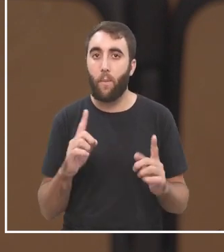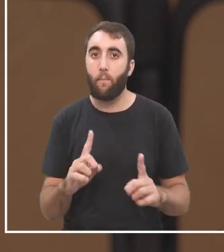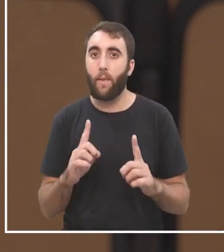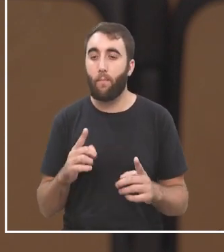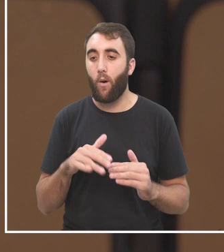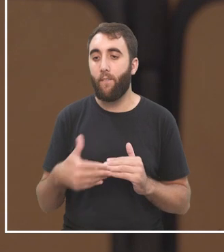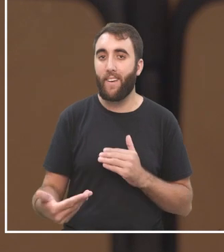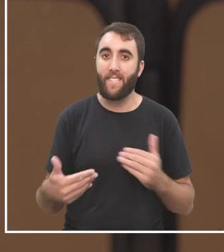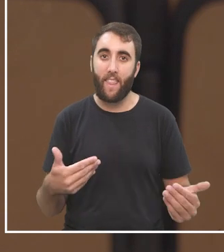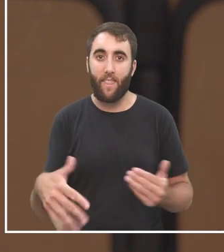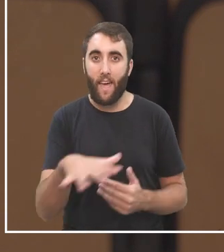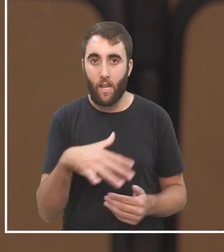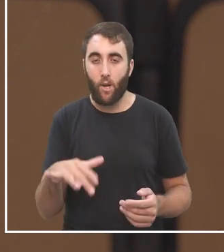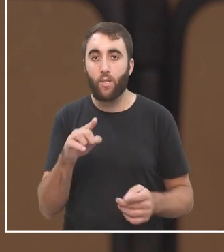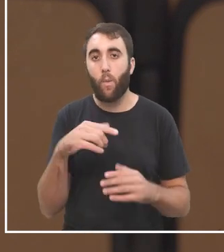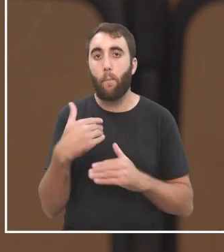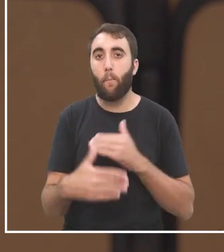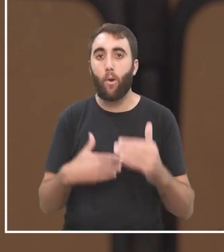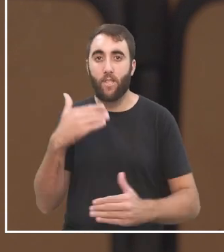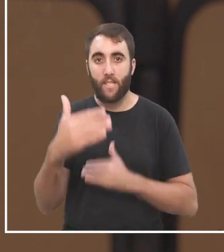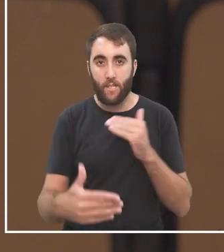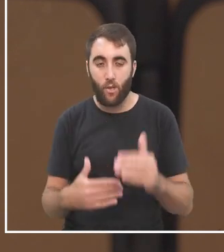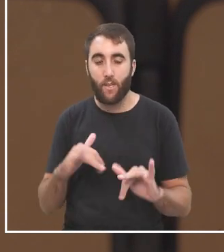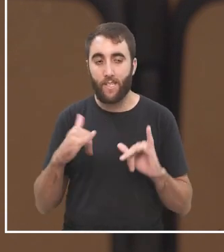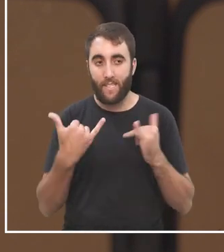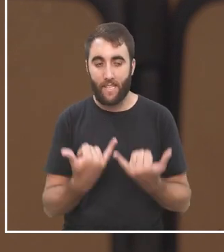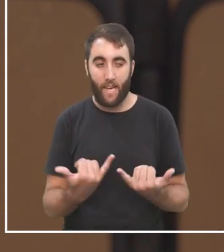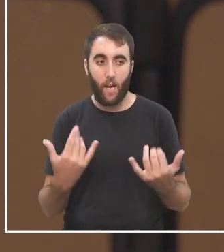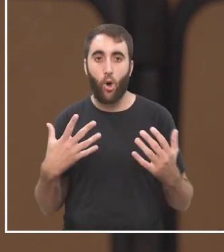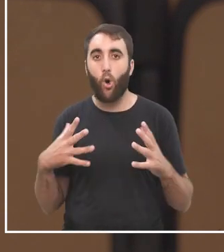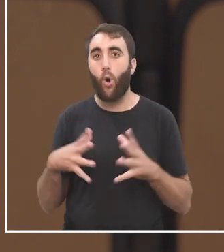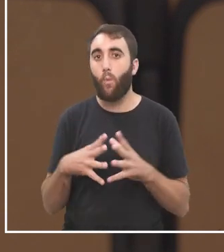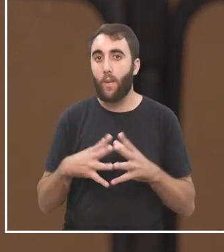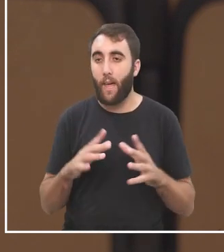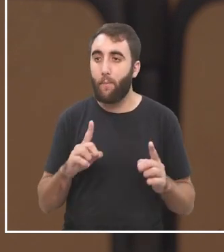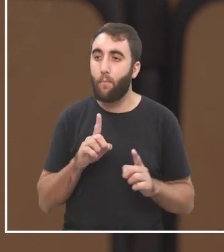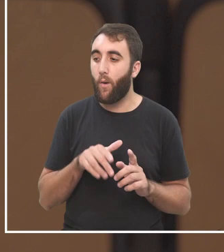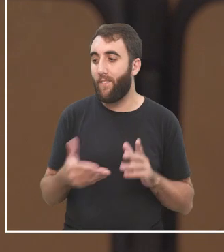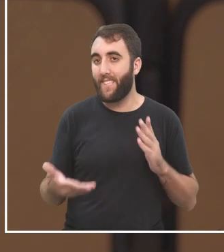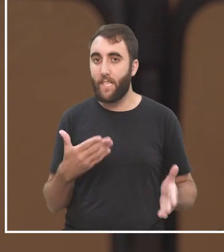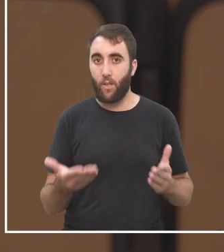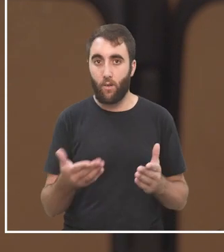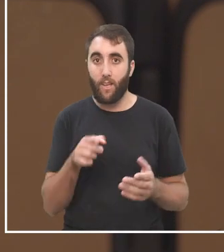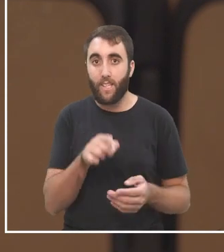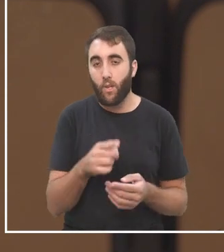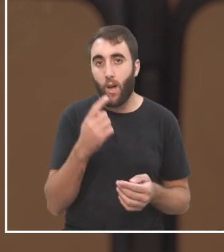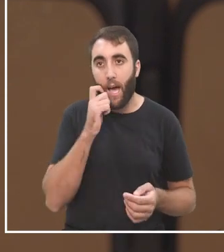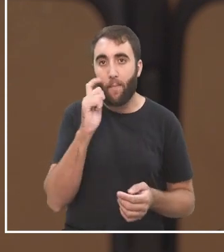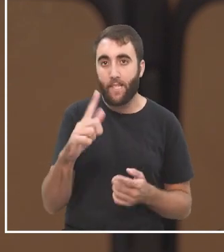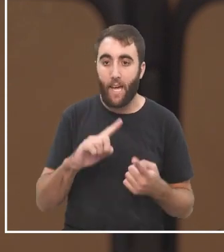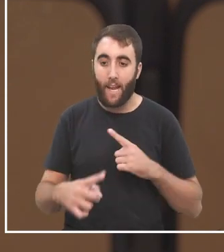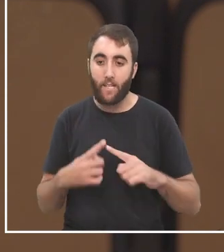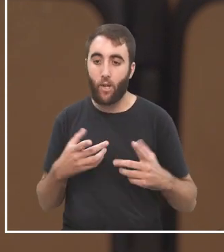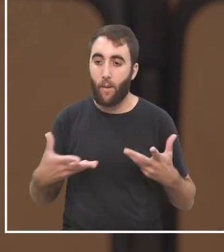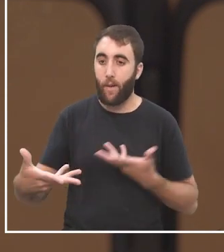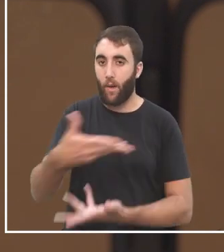propio vecindario, es un proceso que empieza en la propia comunidad de vecinos, ¿no? Es la capacidad de relacionarte